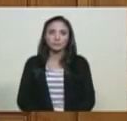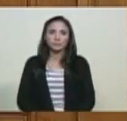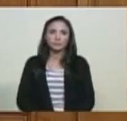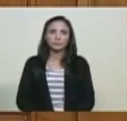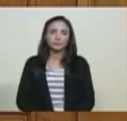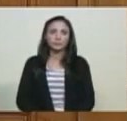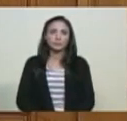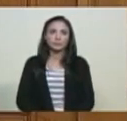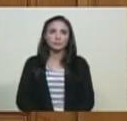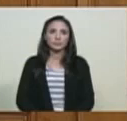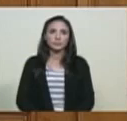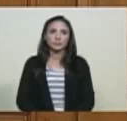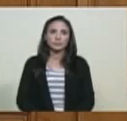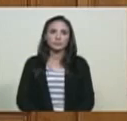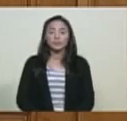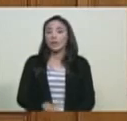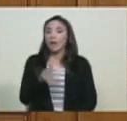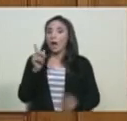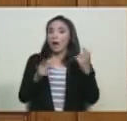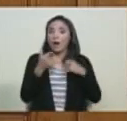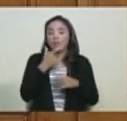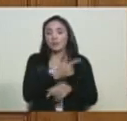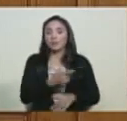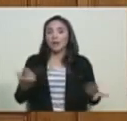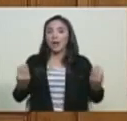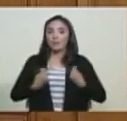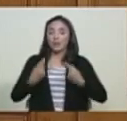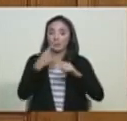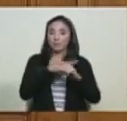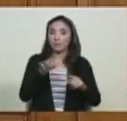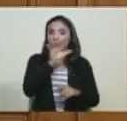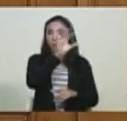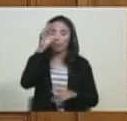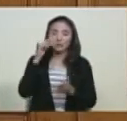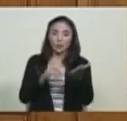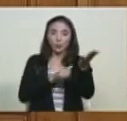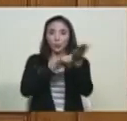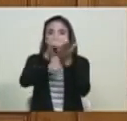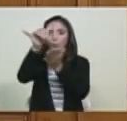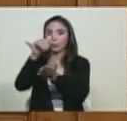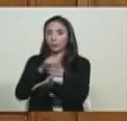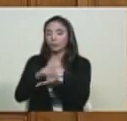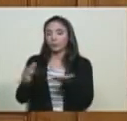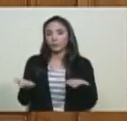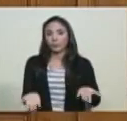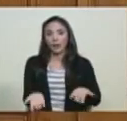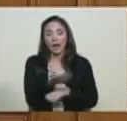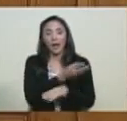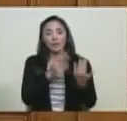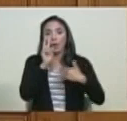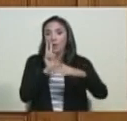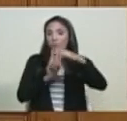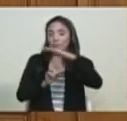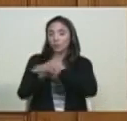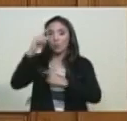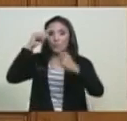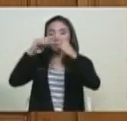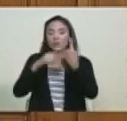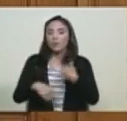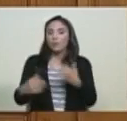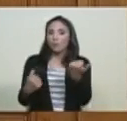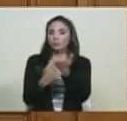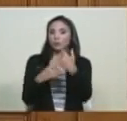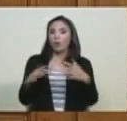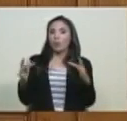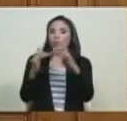Algunos dicen que todos se han ido a vivir al exterior y del exterior su visión se acerca a los grupos extremistas de Colombia, de